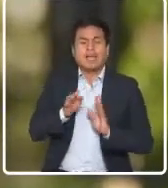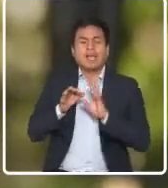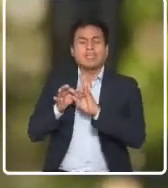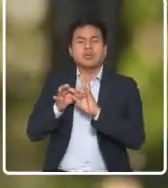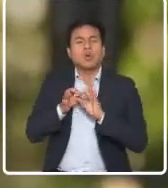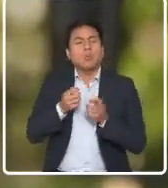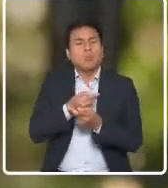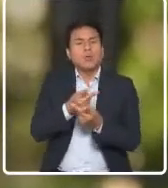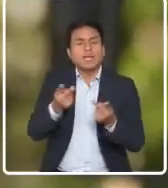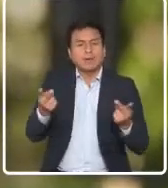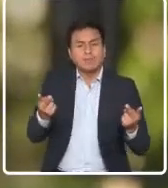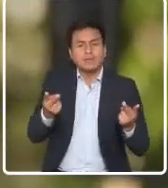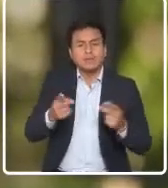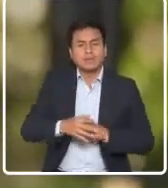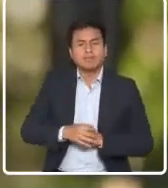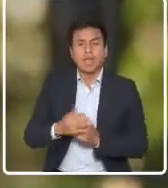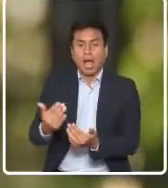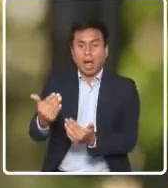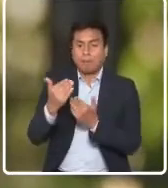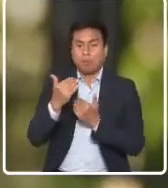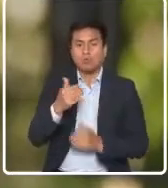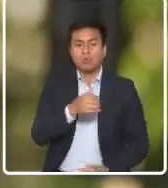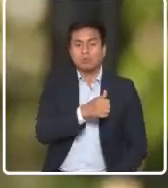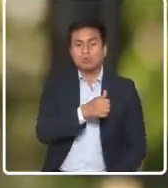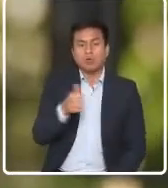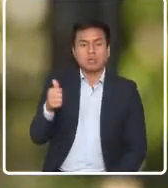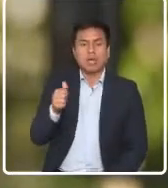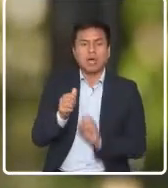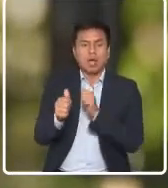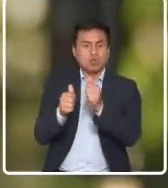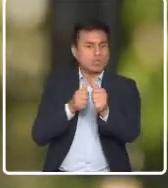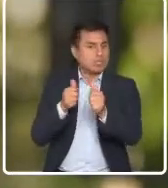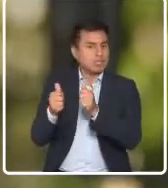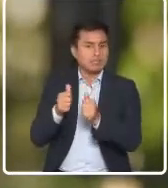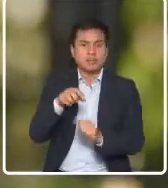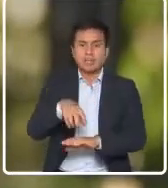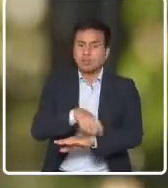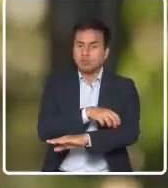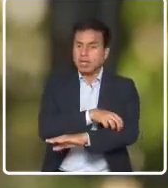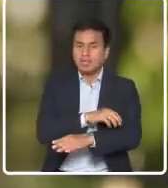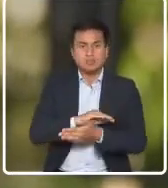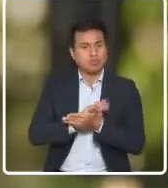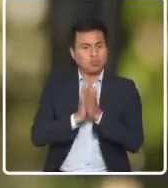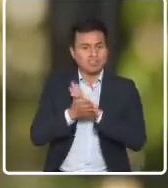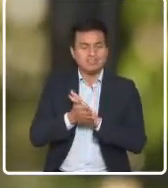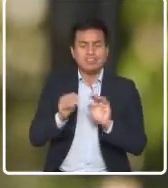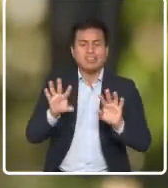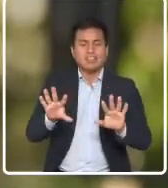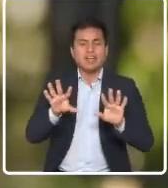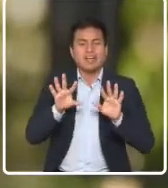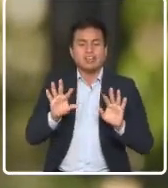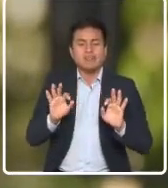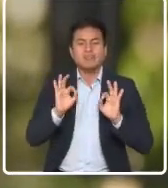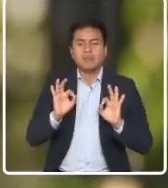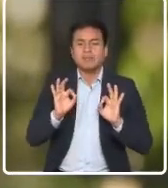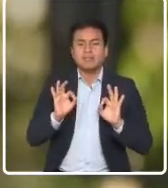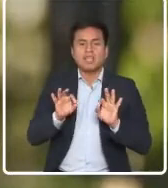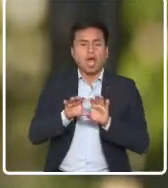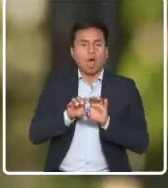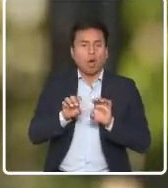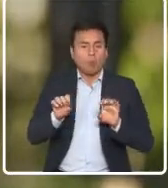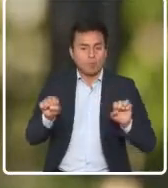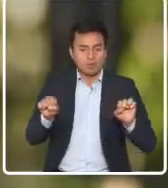Agradezco públicamente el apoyo de todas las autoridades regionales, destacando